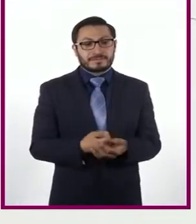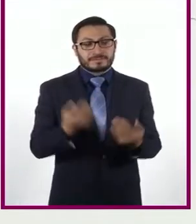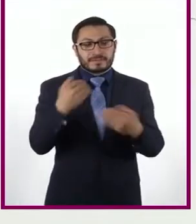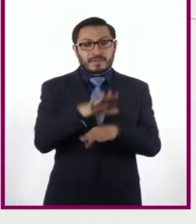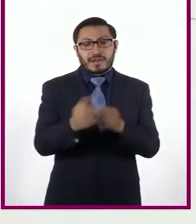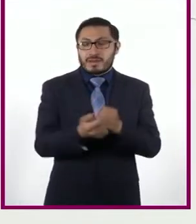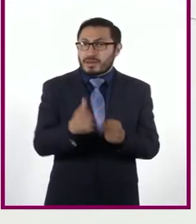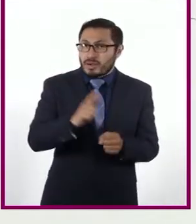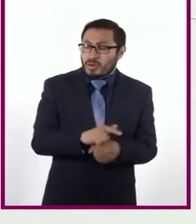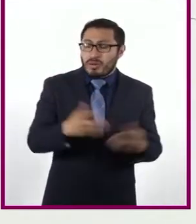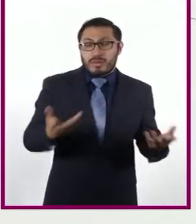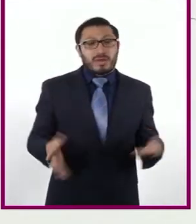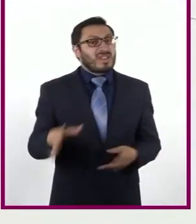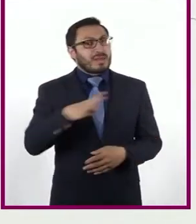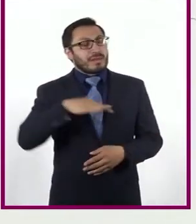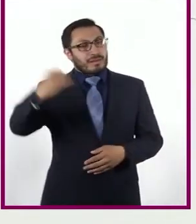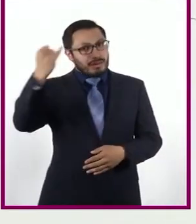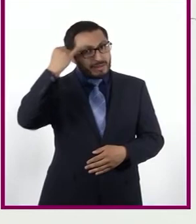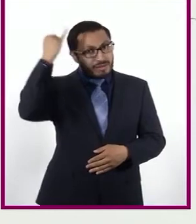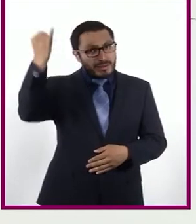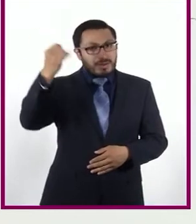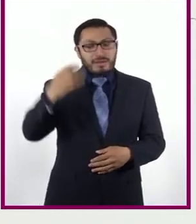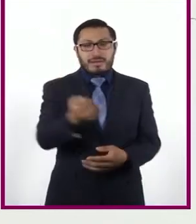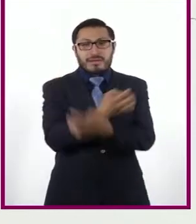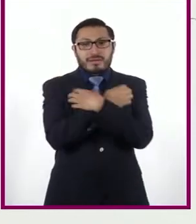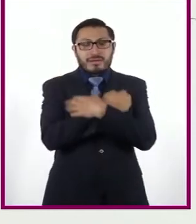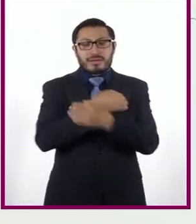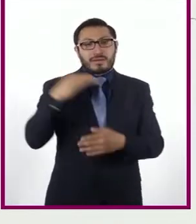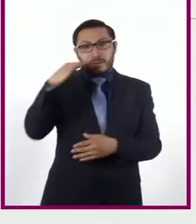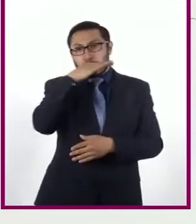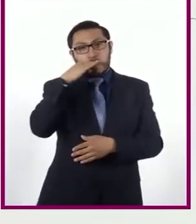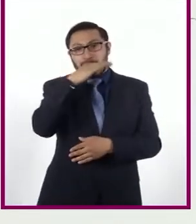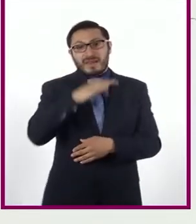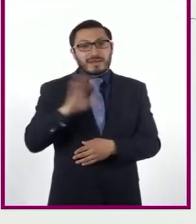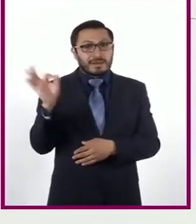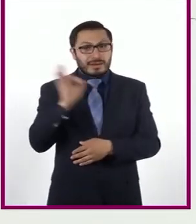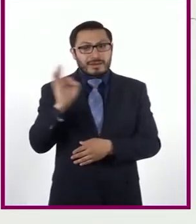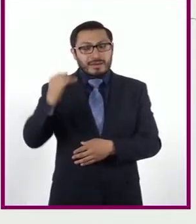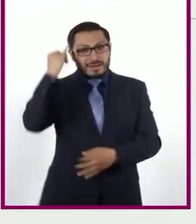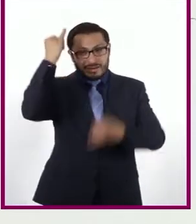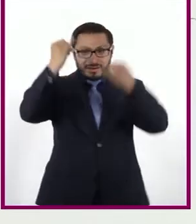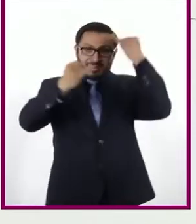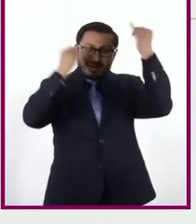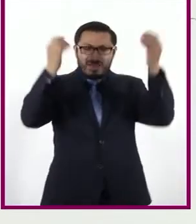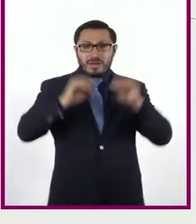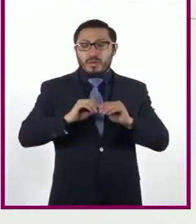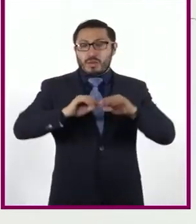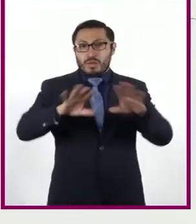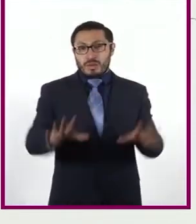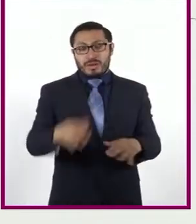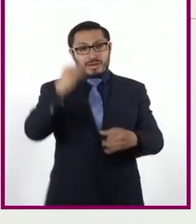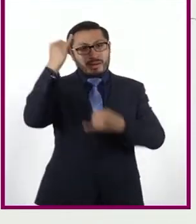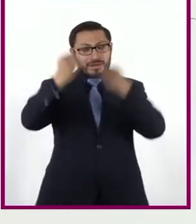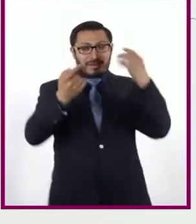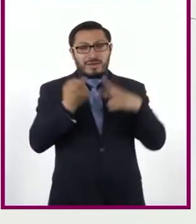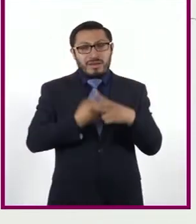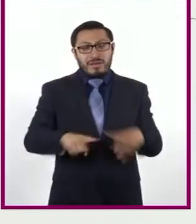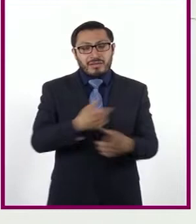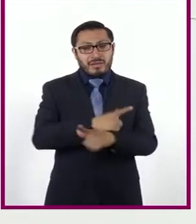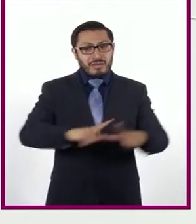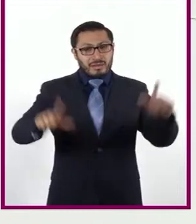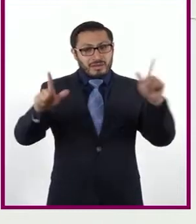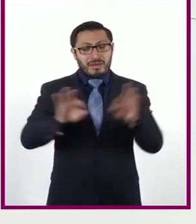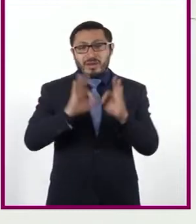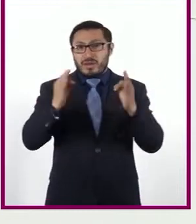aspecto social, surgió la idea de una educación laica, cuando las ideas ilustradas y el liberalismo iniciaron el